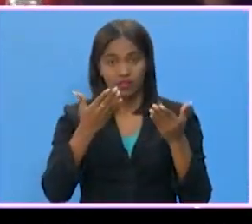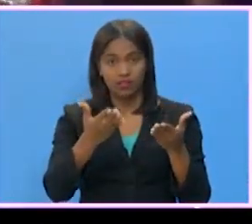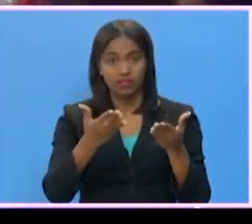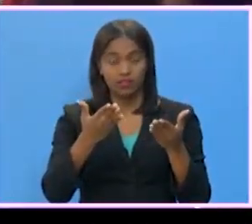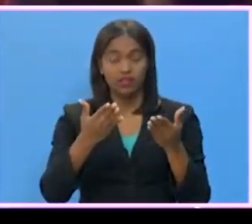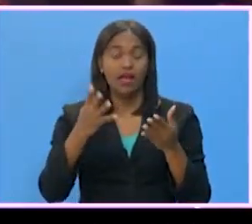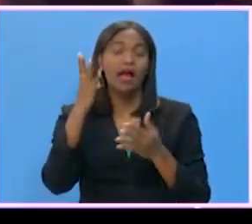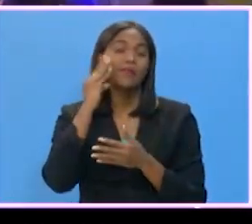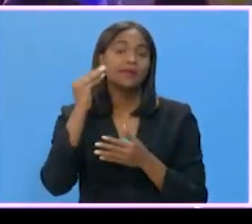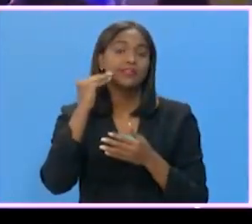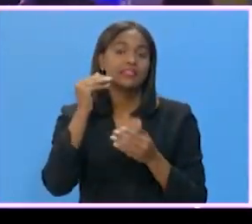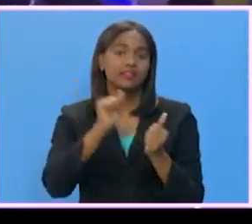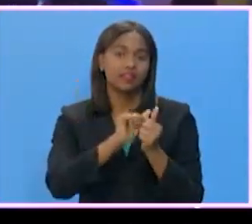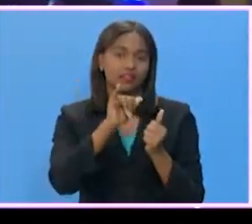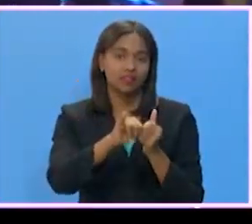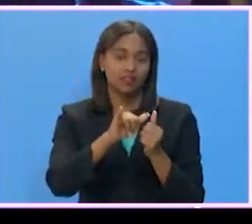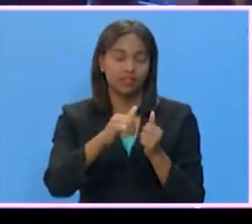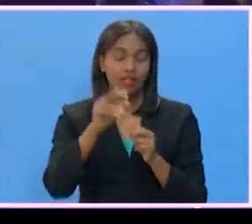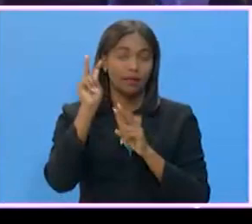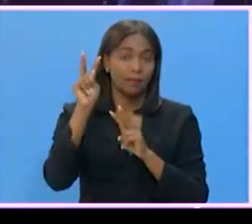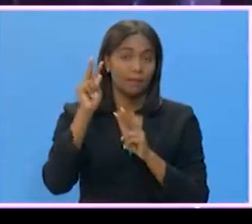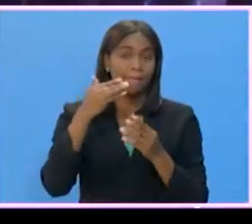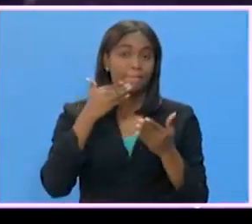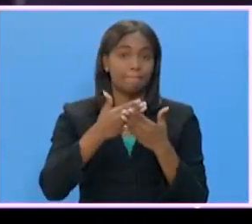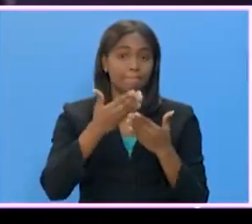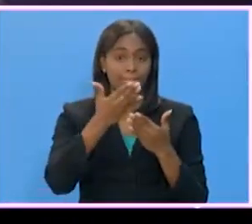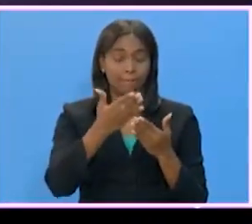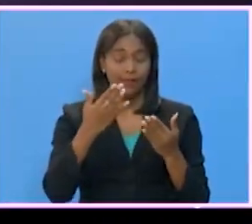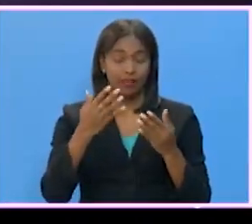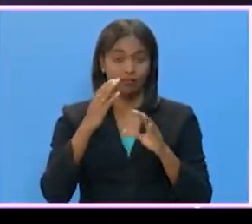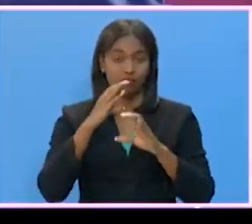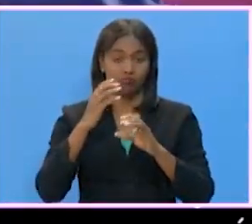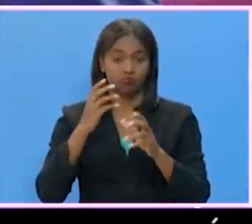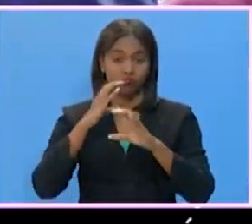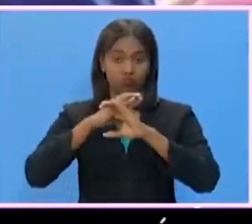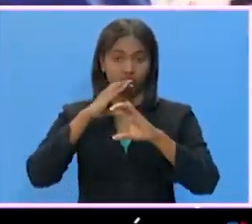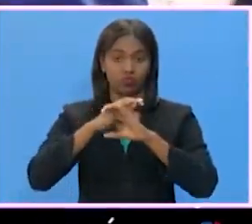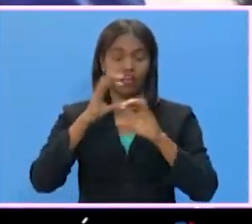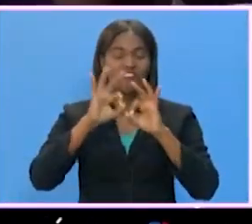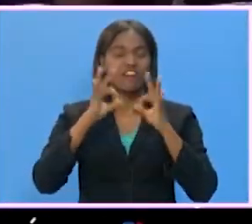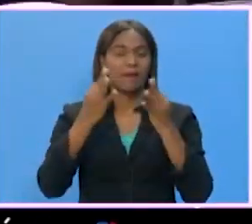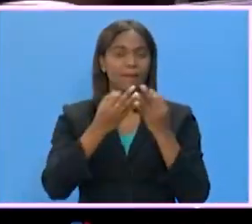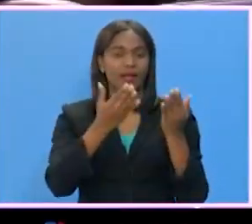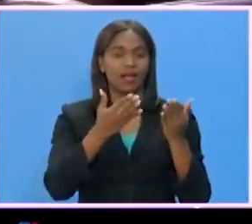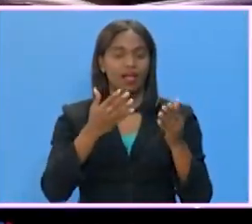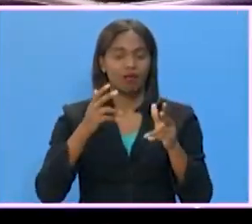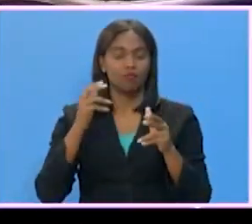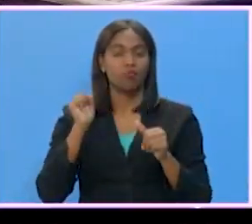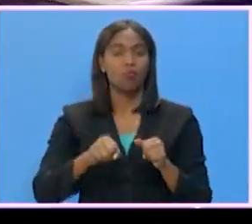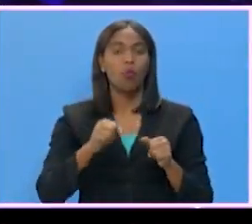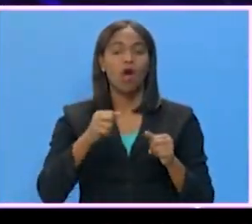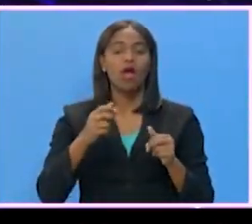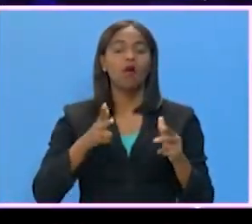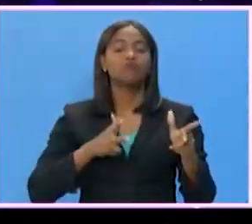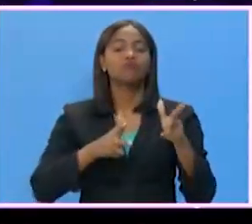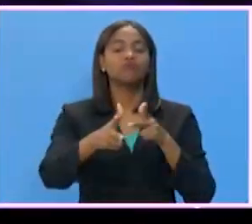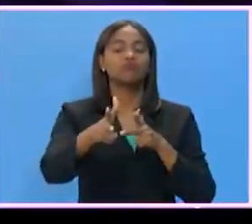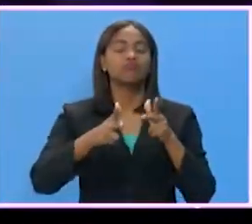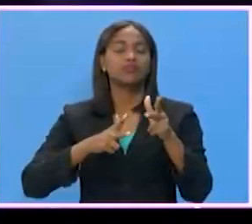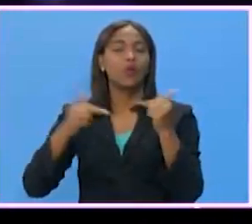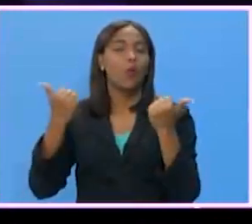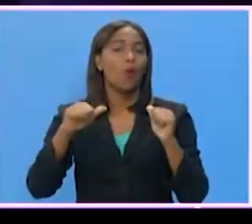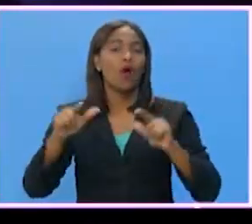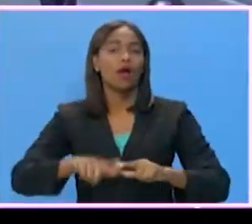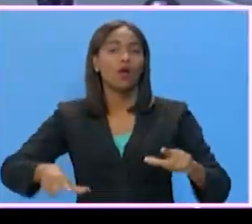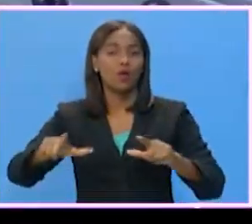la aventura al volante. El esperado vehículo insignia de la rediseñada familia SUV todoterreno, que también incluye el